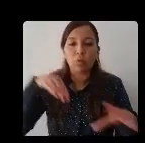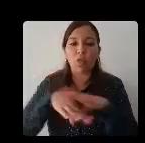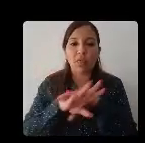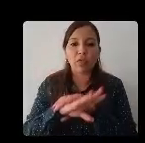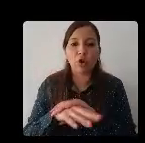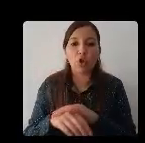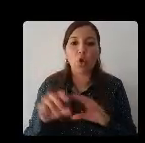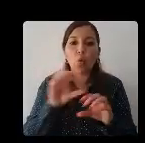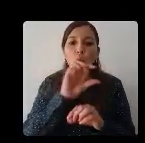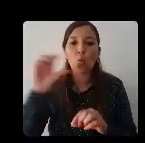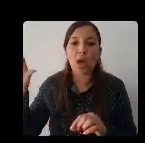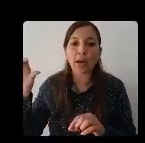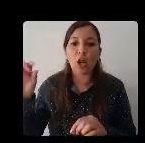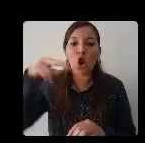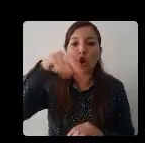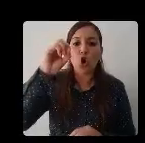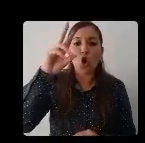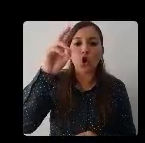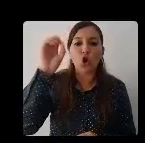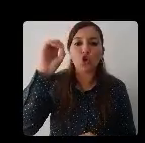e iniciamos esta experiencia.